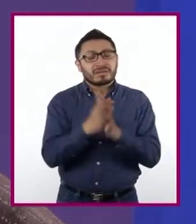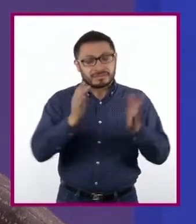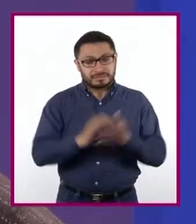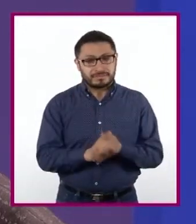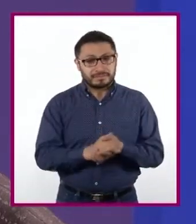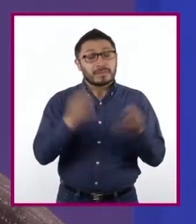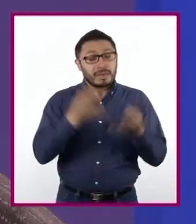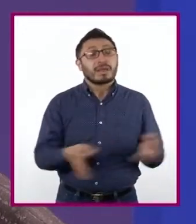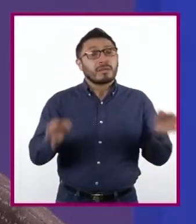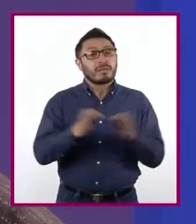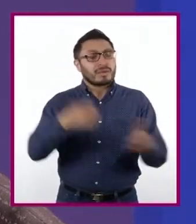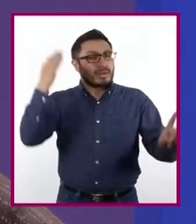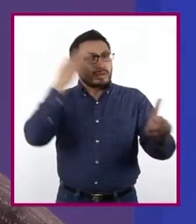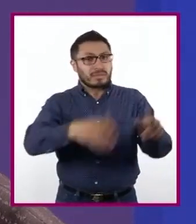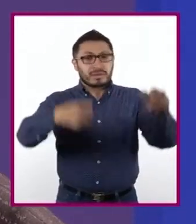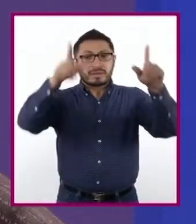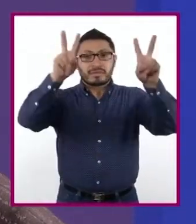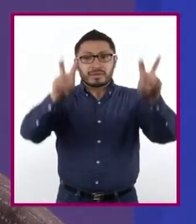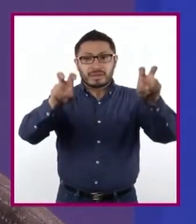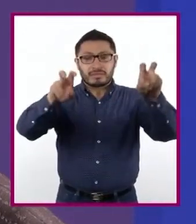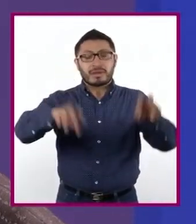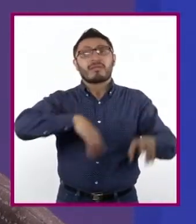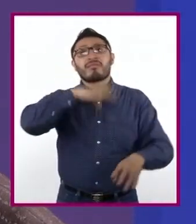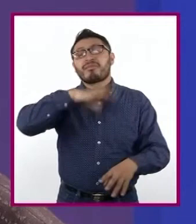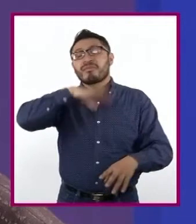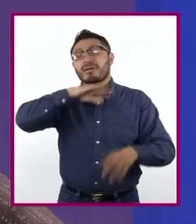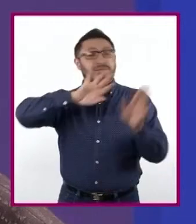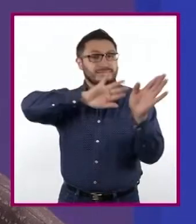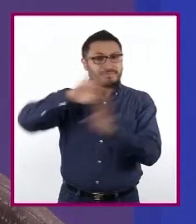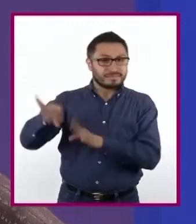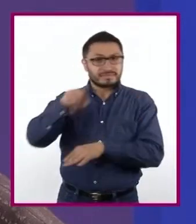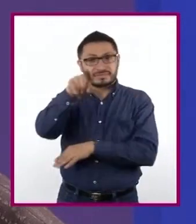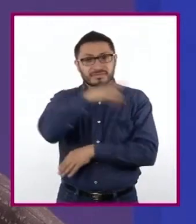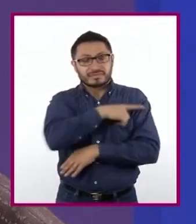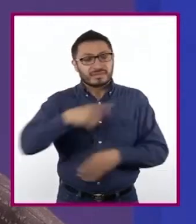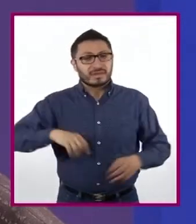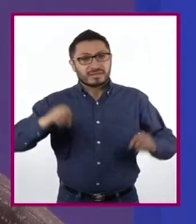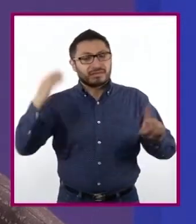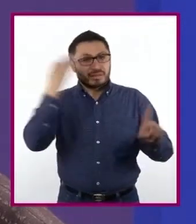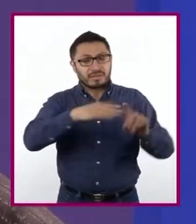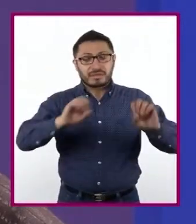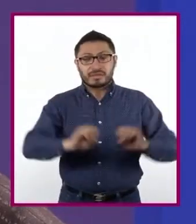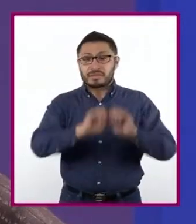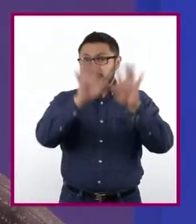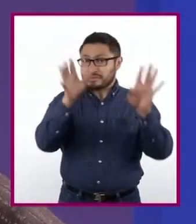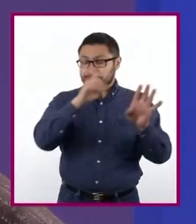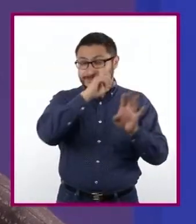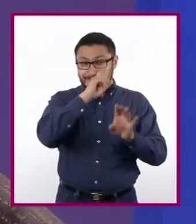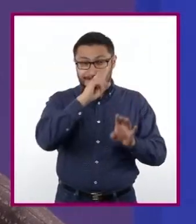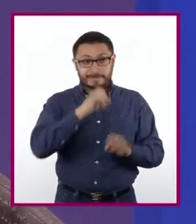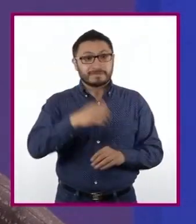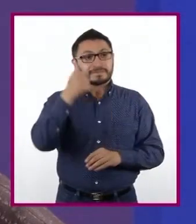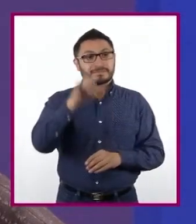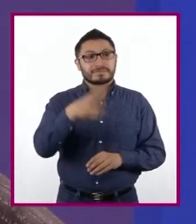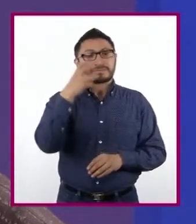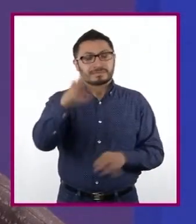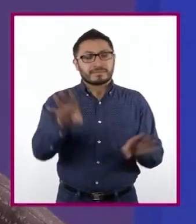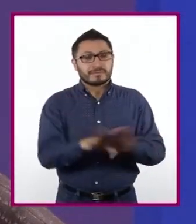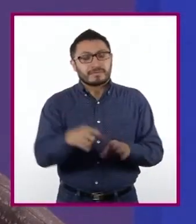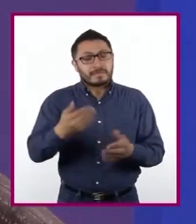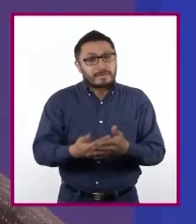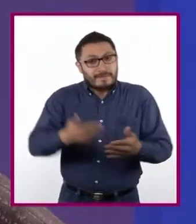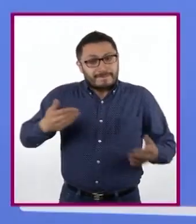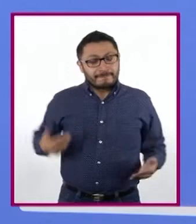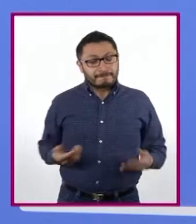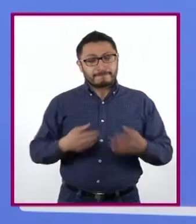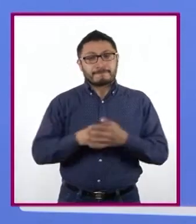tema, evitando distracciones. Debes de tener claro el objetivo del panel. Así que de manera previa,